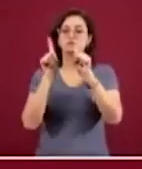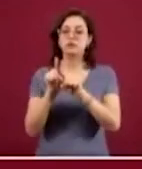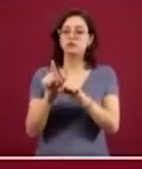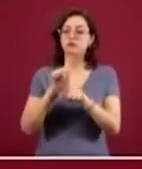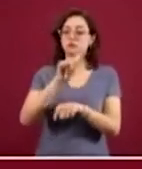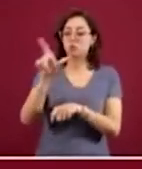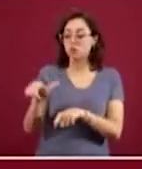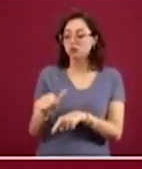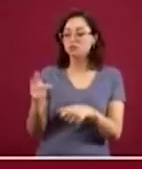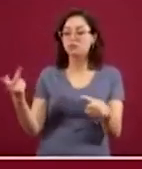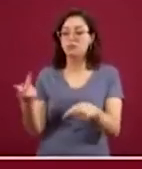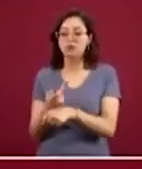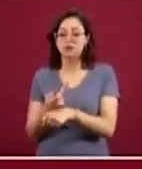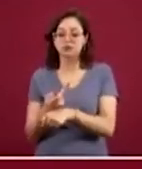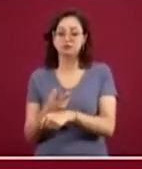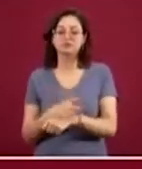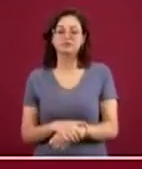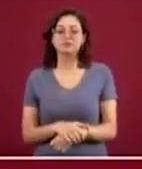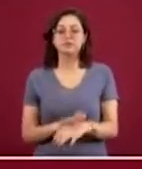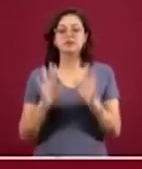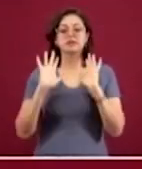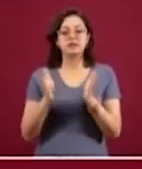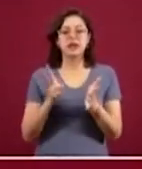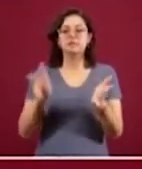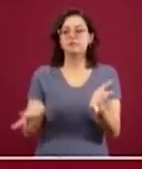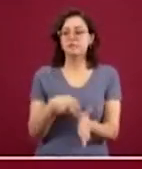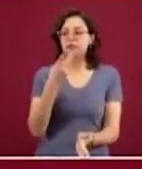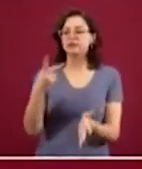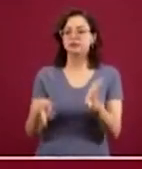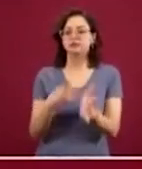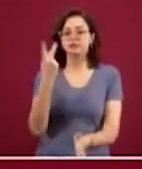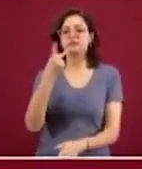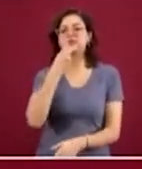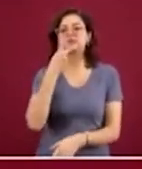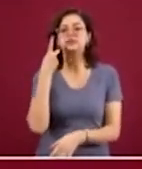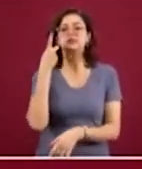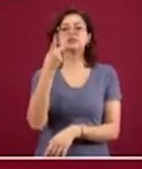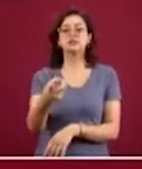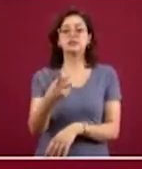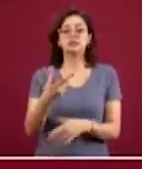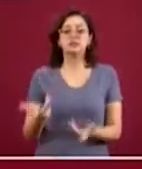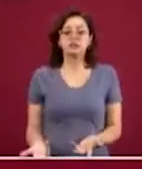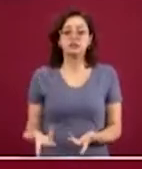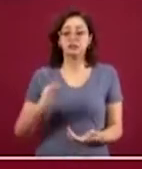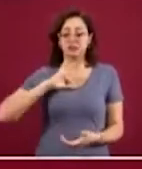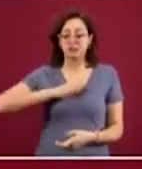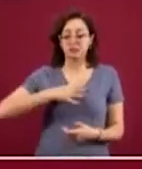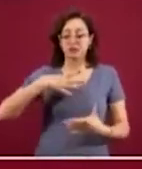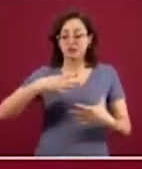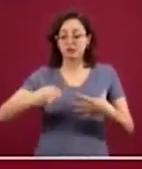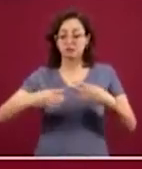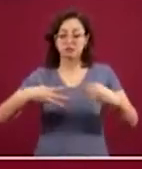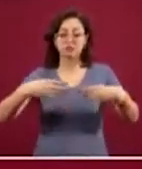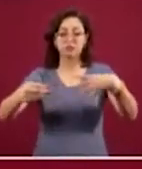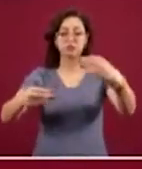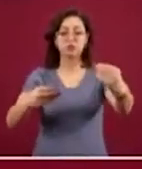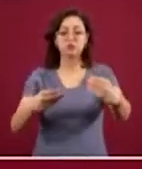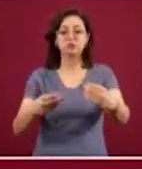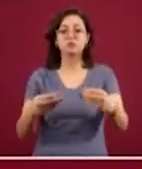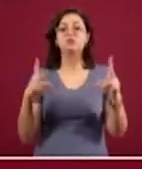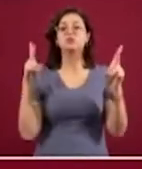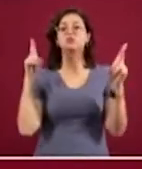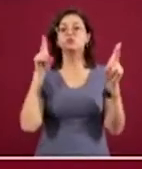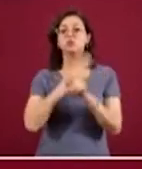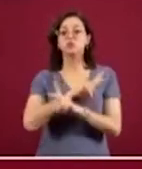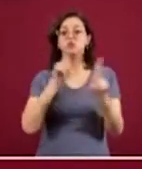en términos generales hemos comentado que dado el mecanismo de transmisión de este virus que es a través de vía